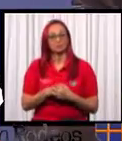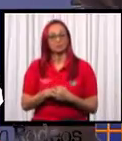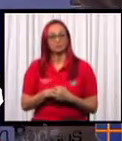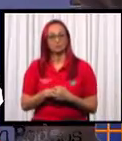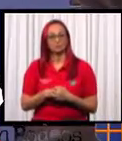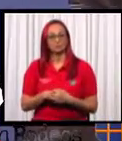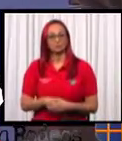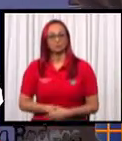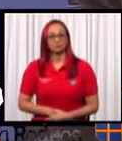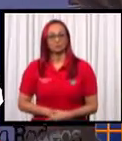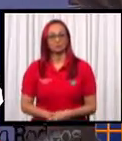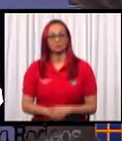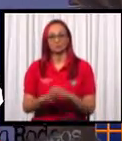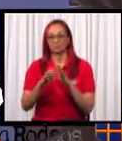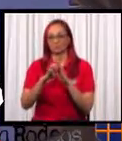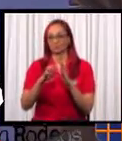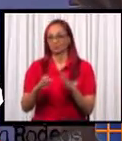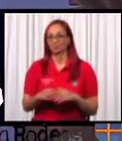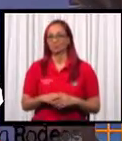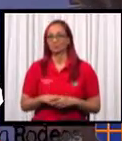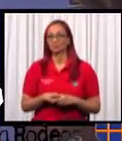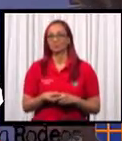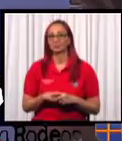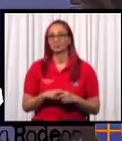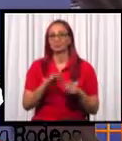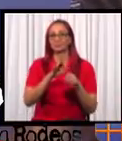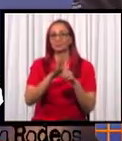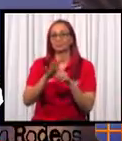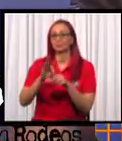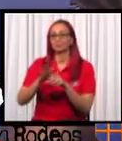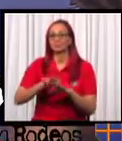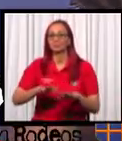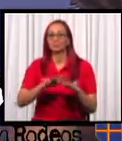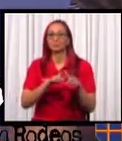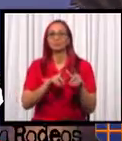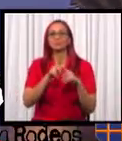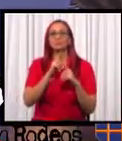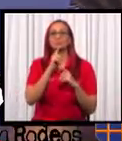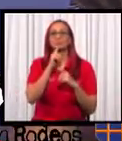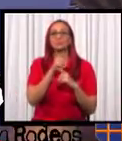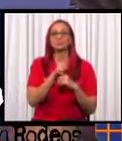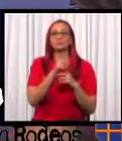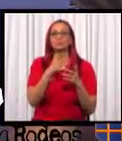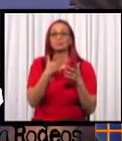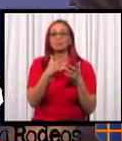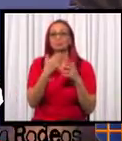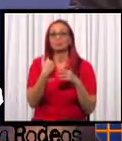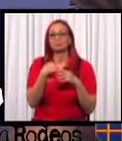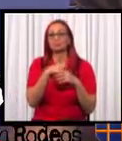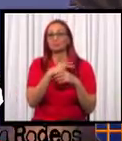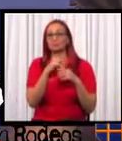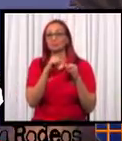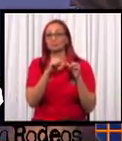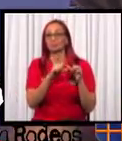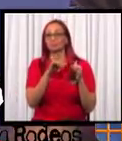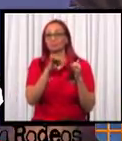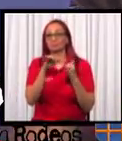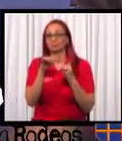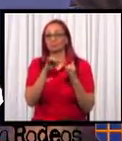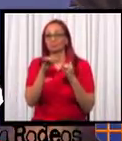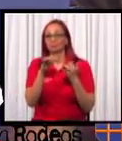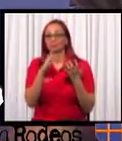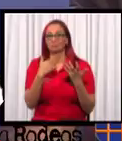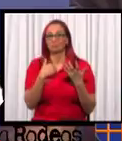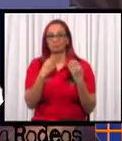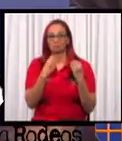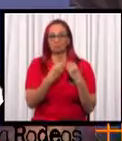Por ejemplo, la Cámara de Agricultura, ¿verdad? Que de verdad... Nosotros venimos denunciando de que hay una